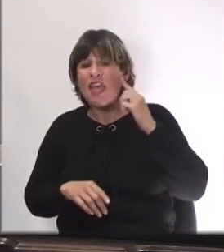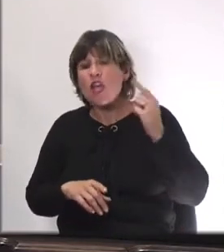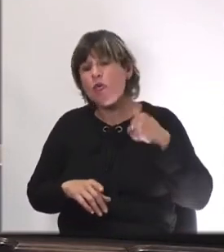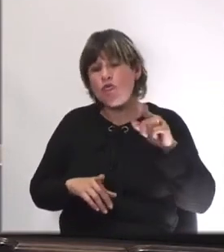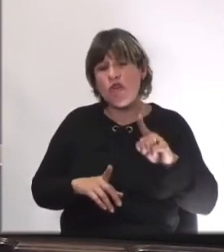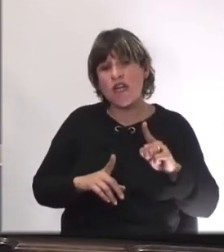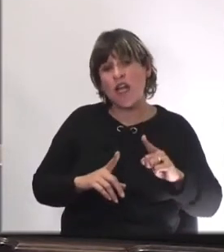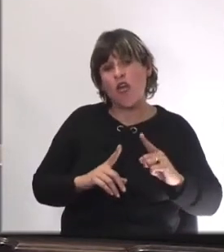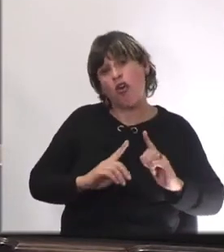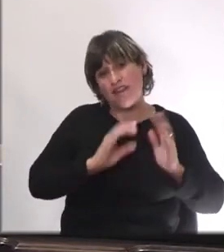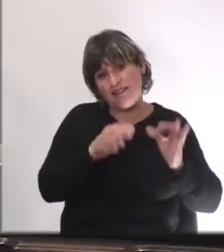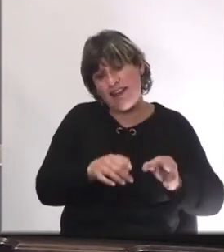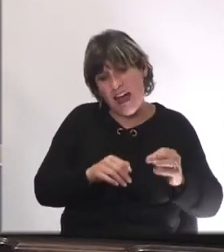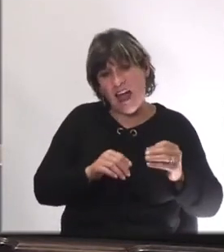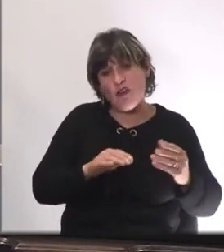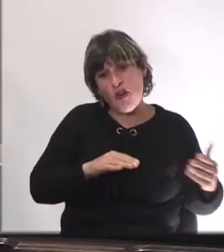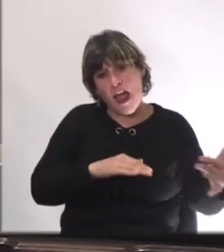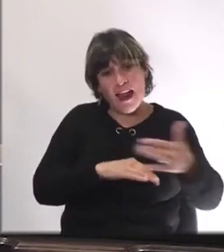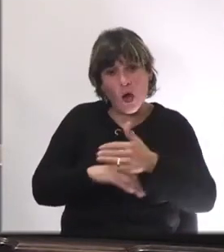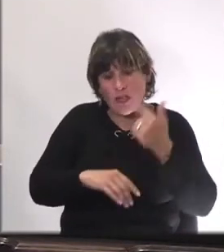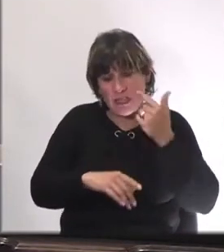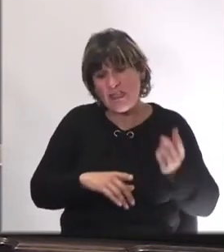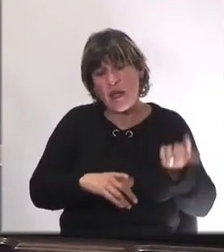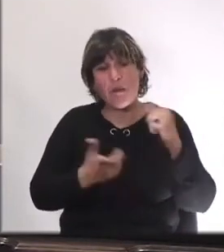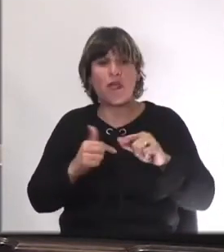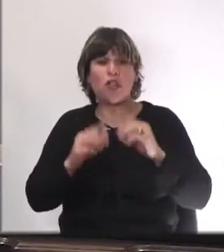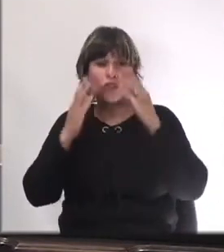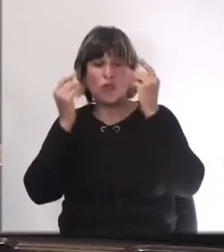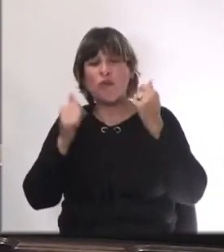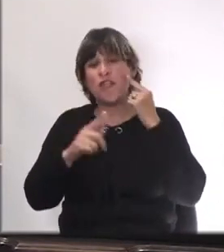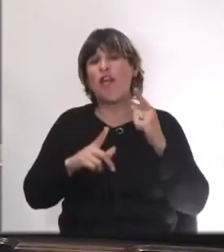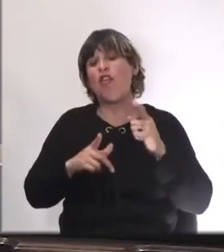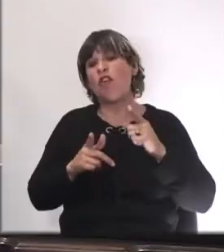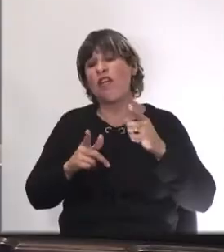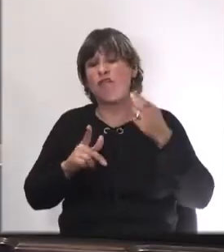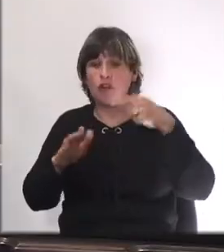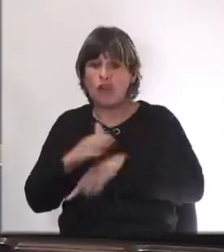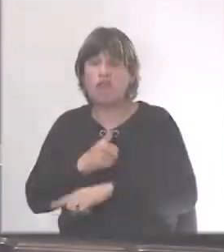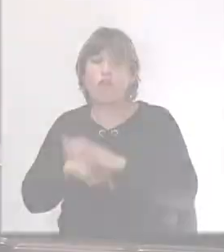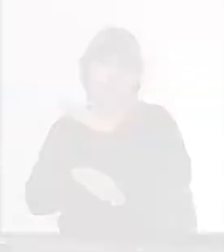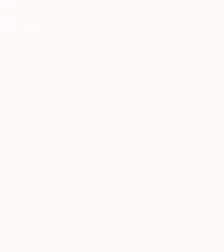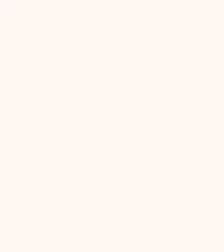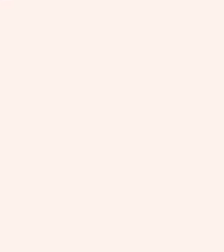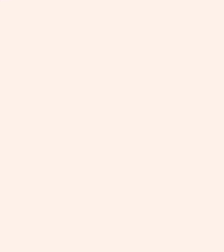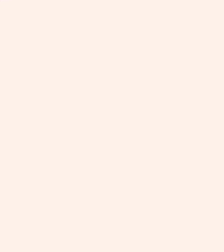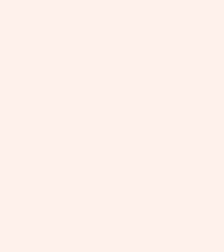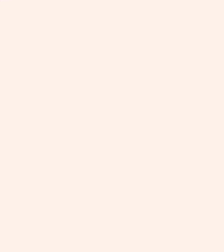a la orilla, pero se olvida de los que son empujados al fondo del mar. Muchas gracias, señor presidente.